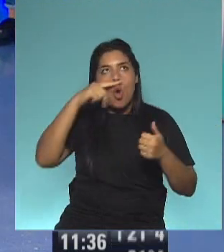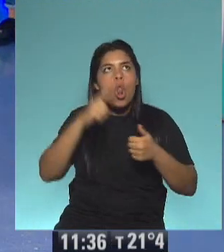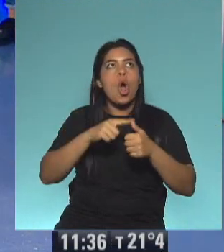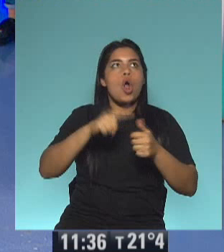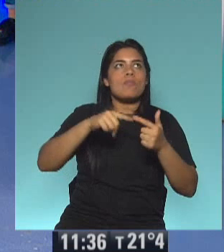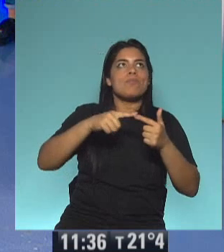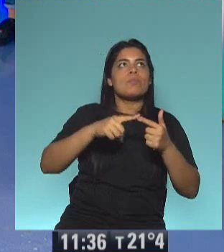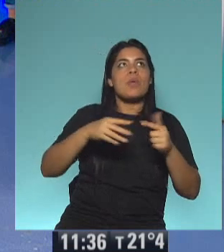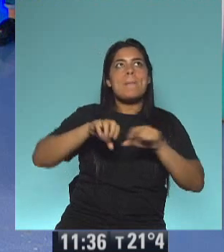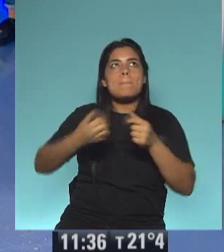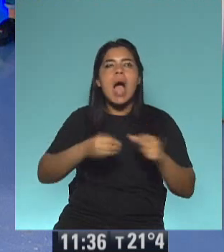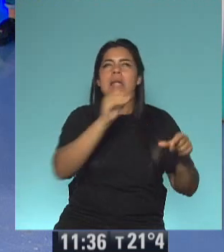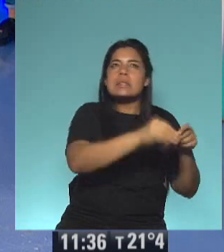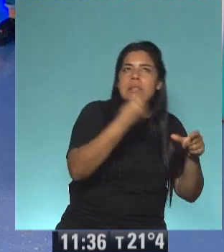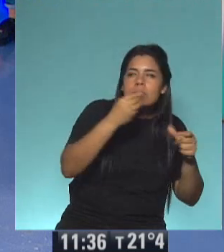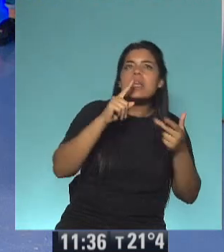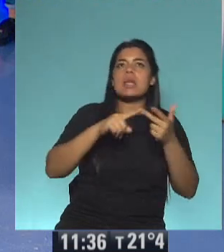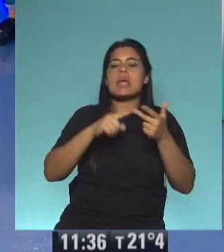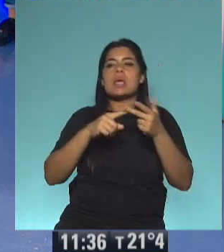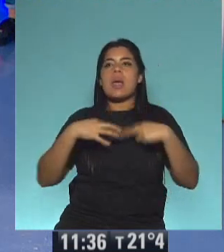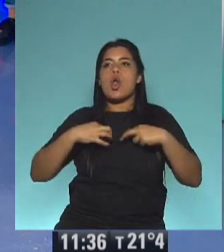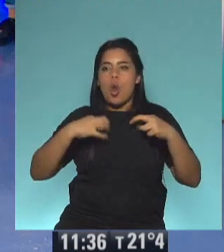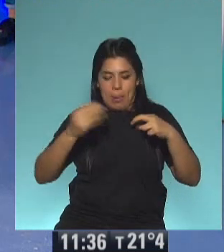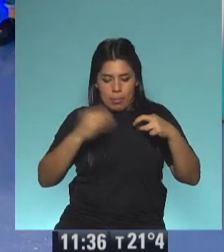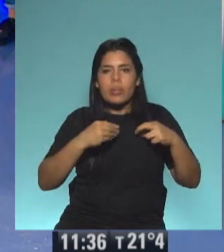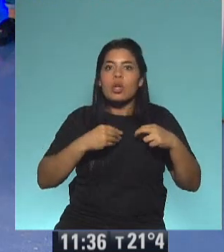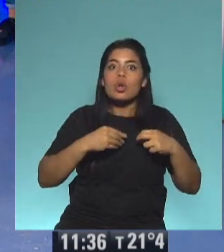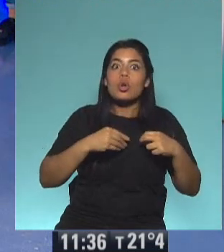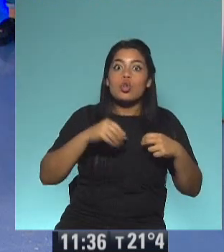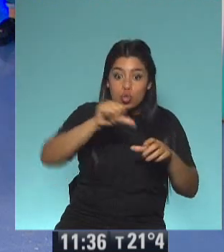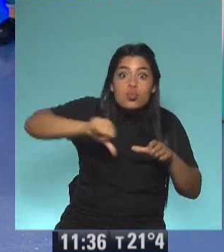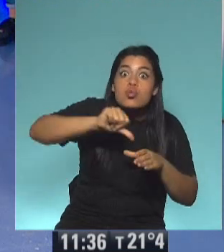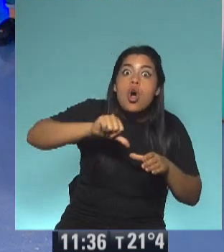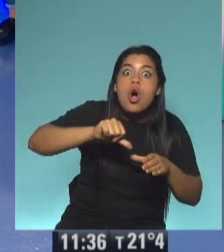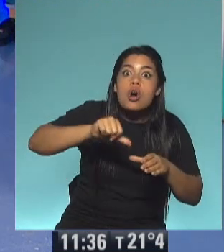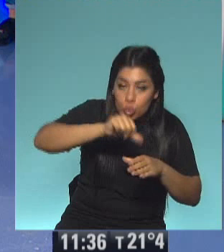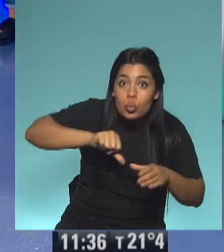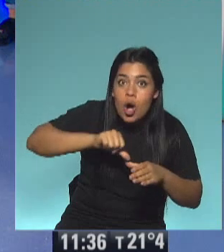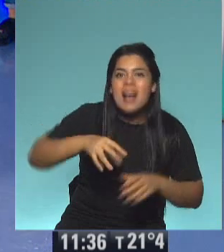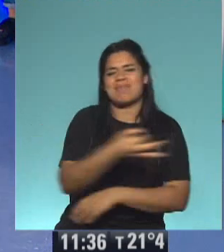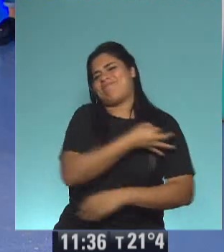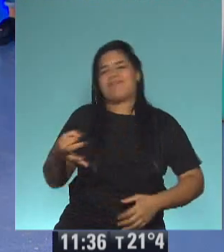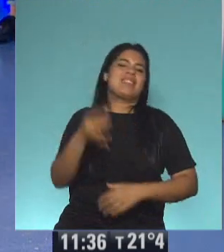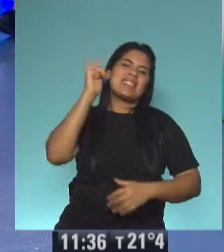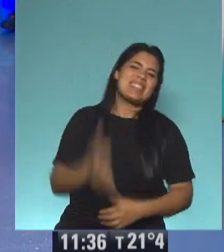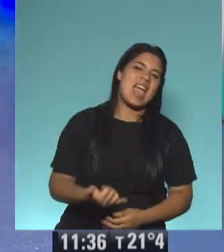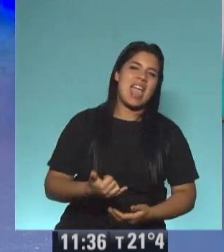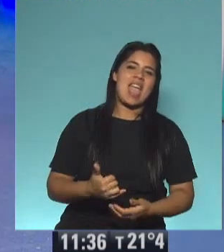el pancito, mancha la ropa. ¿Será un tuquito? ¿Un tuco, una salsa? ¡Sí!